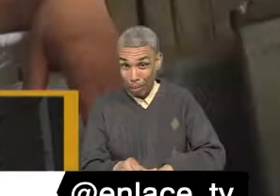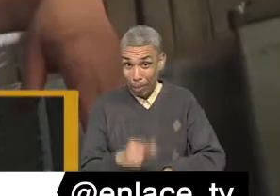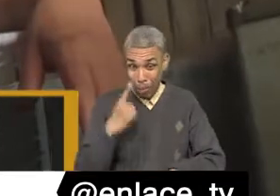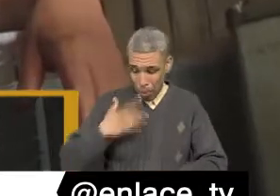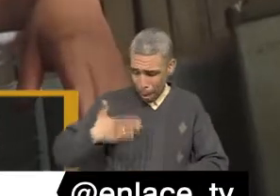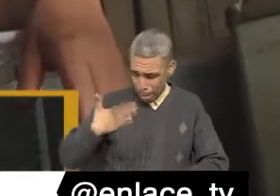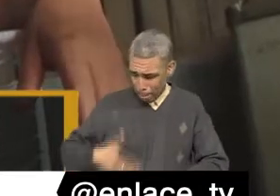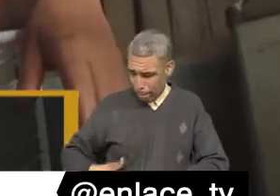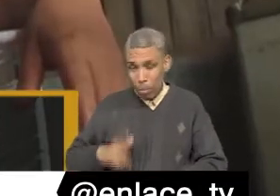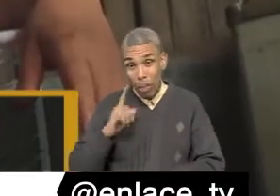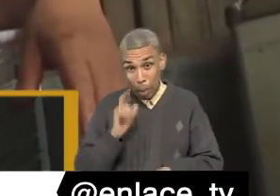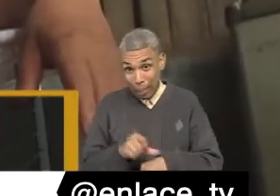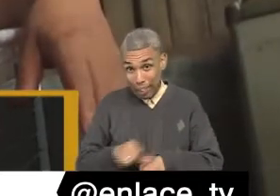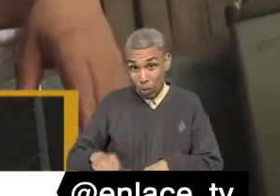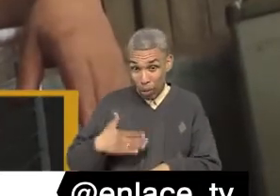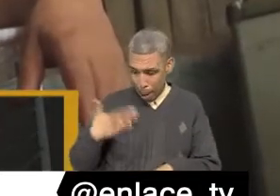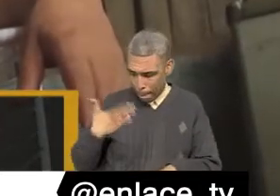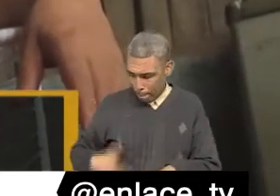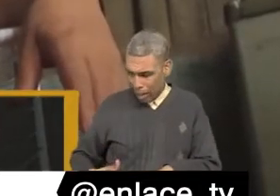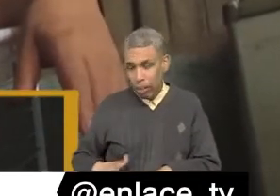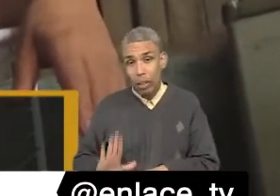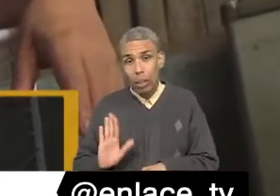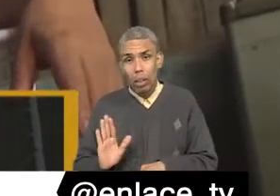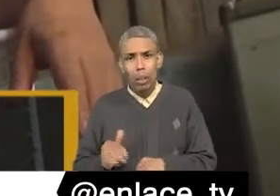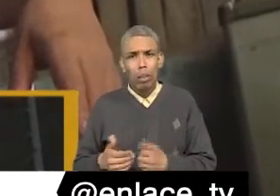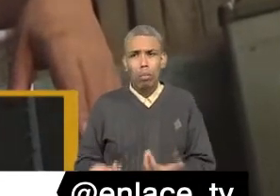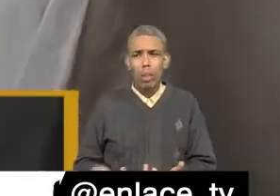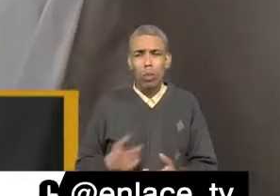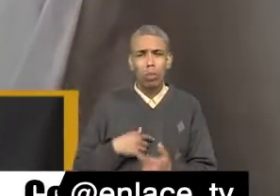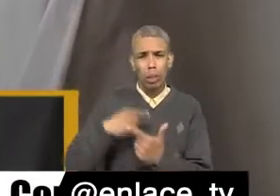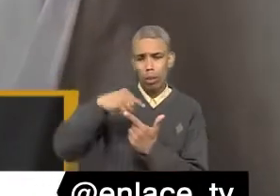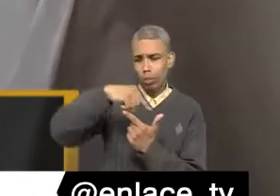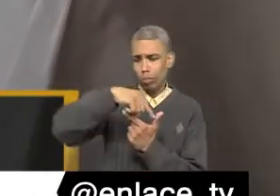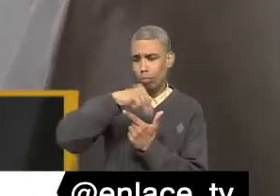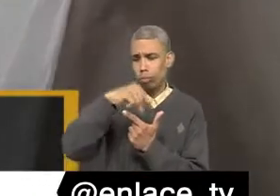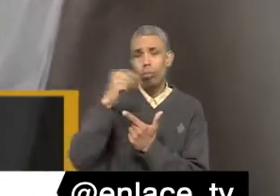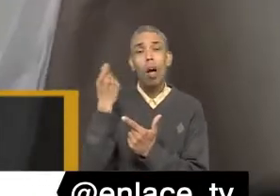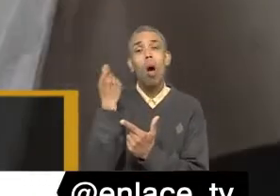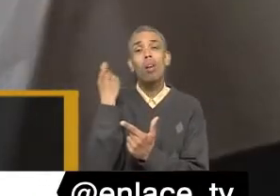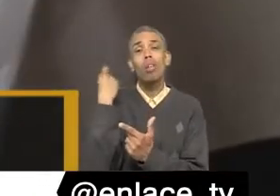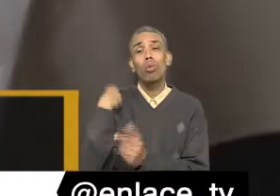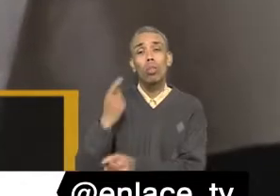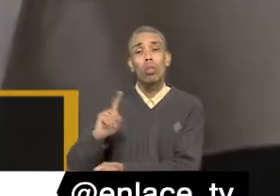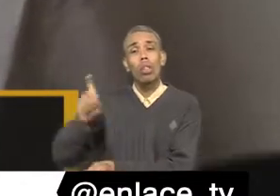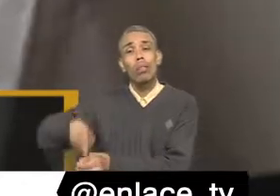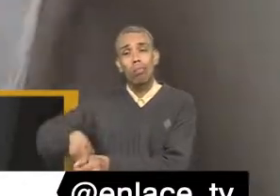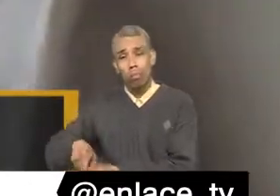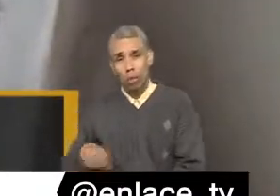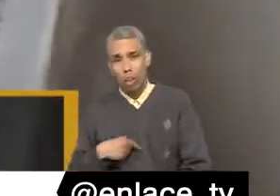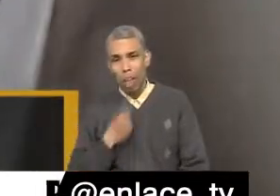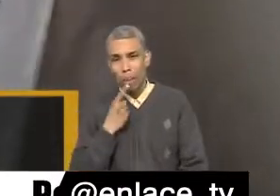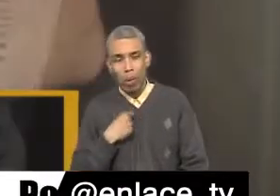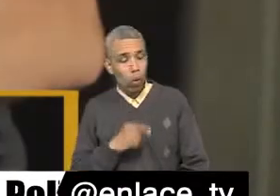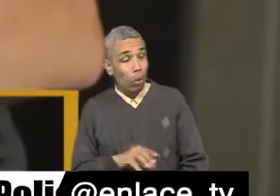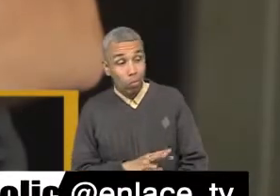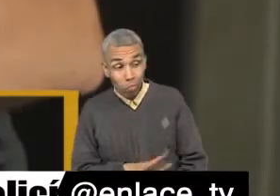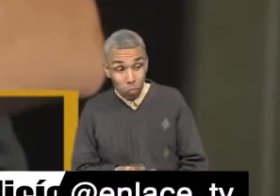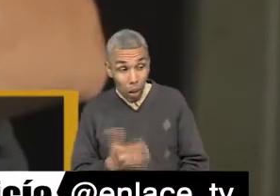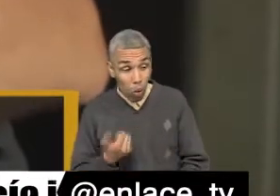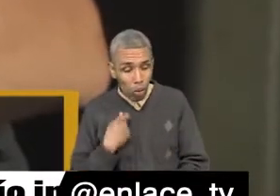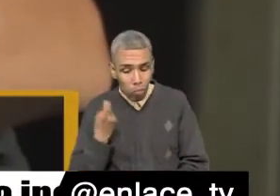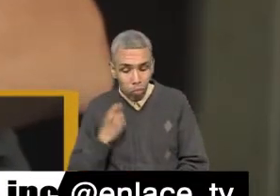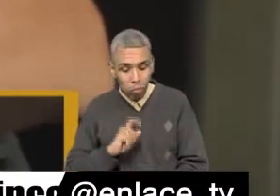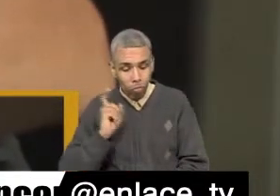cirugía, pero como la nueva EPS... No, o sea, estoy recién pasada para allá y ellos quieren que un principio, y a mí no me sirve así porque yo ya